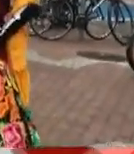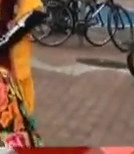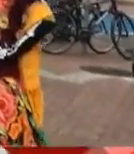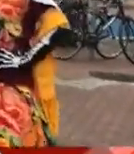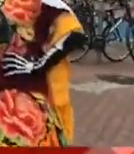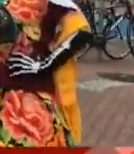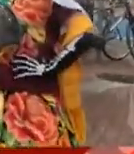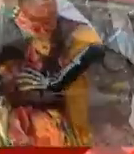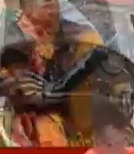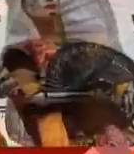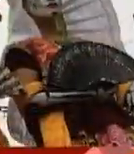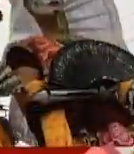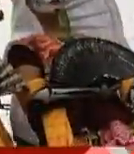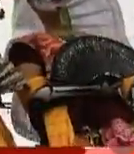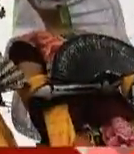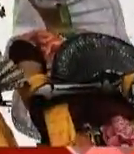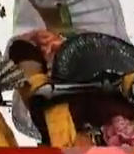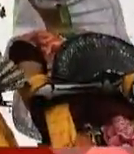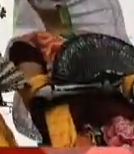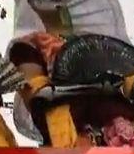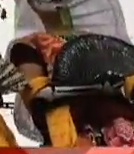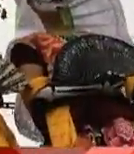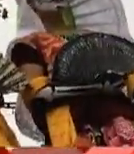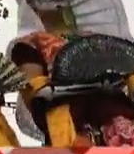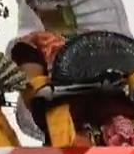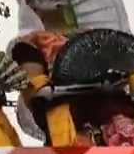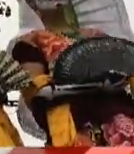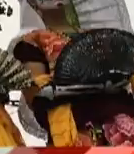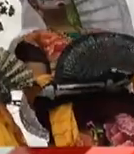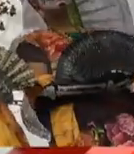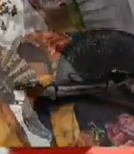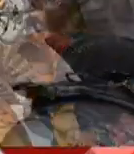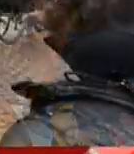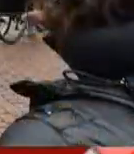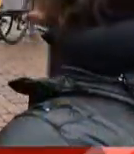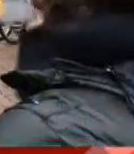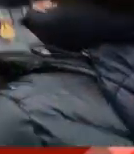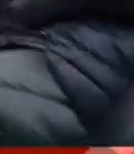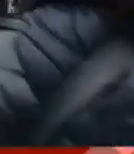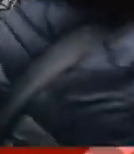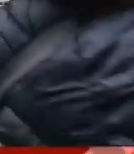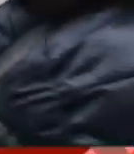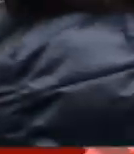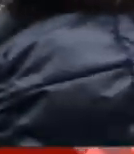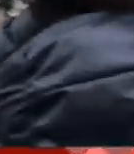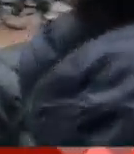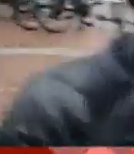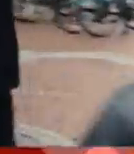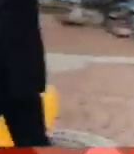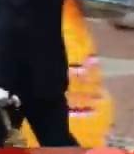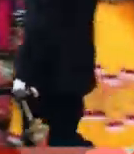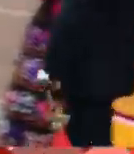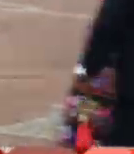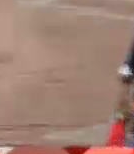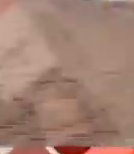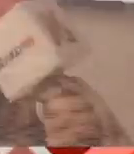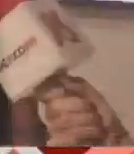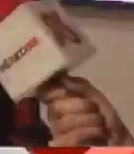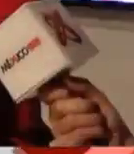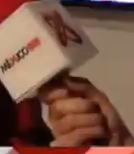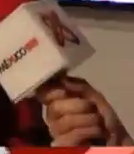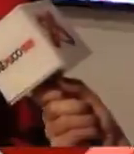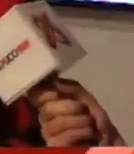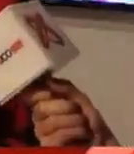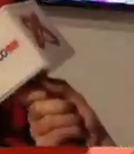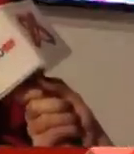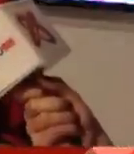alrededor de 10,000 personas, la cultura mexicana y sus diversas expresiones se arraigan en el interés de los canadienses.